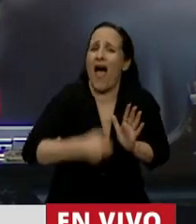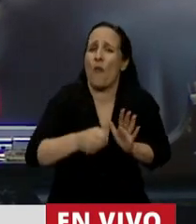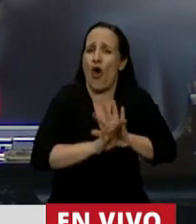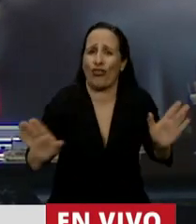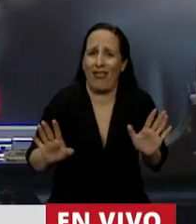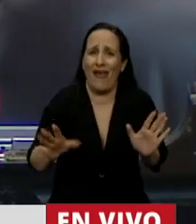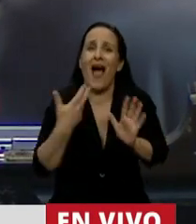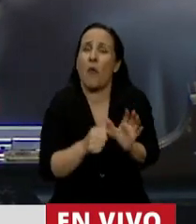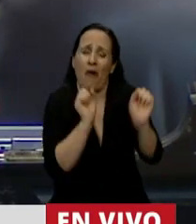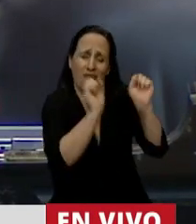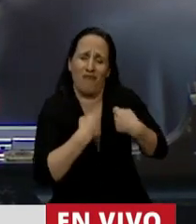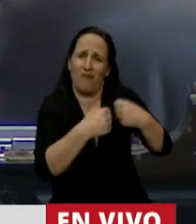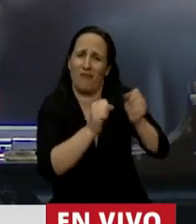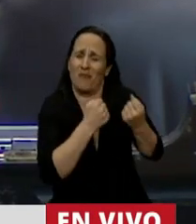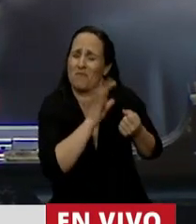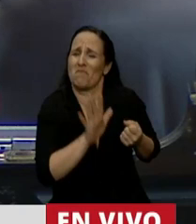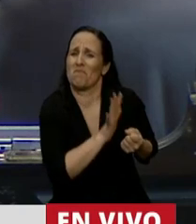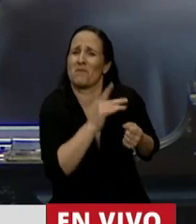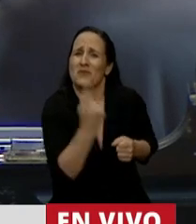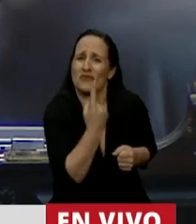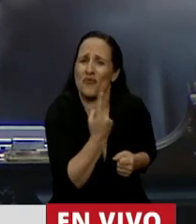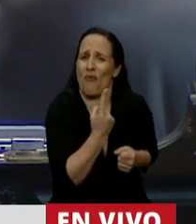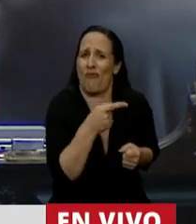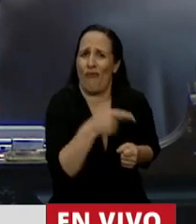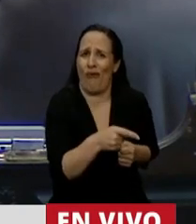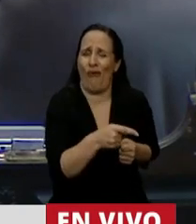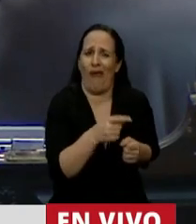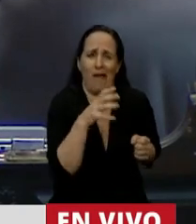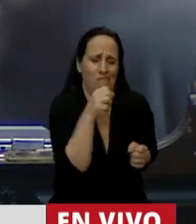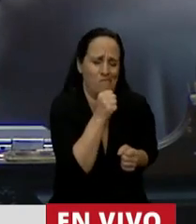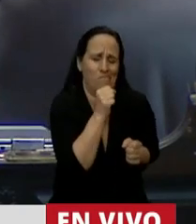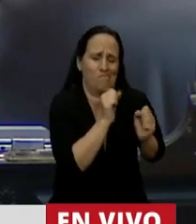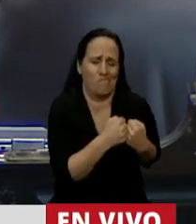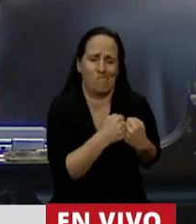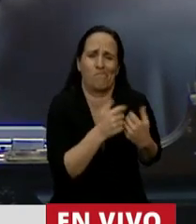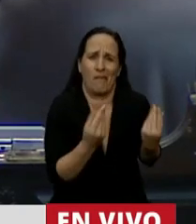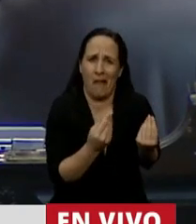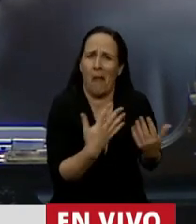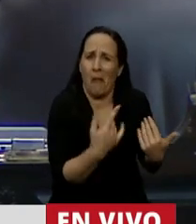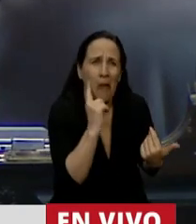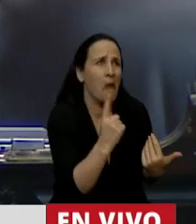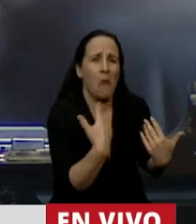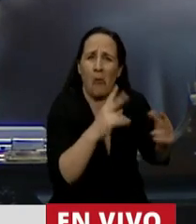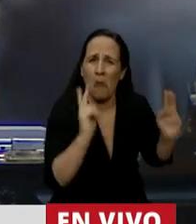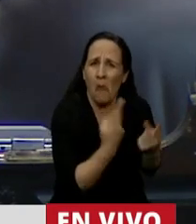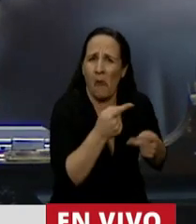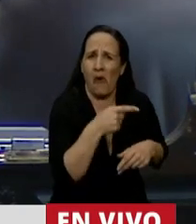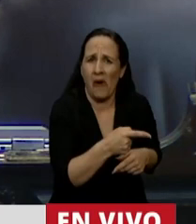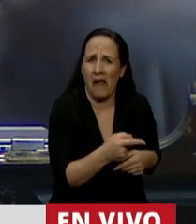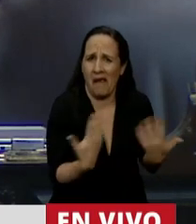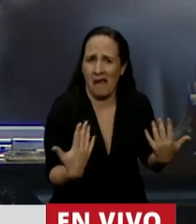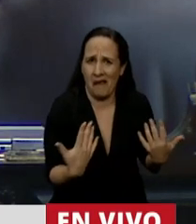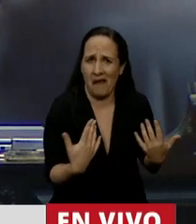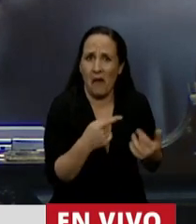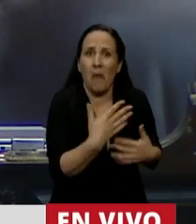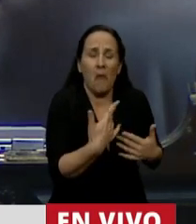abortan en la oscuridad abortan en la soledad abortan en el silencio con riesgo de muerte con riesgo de no